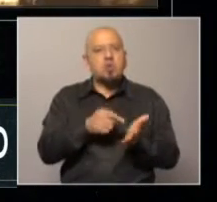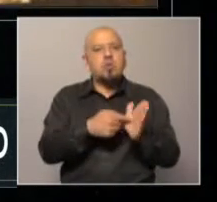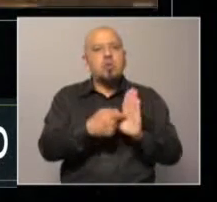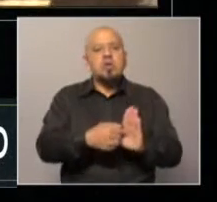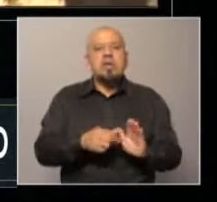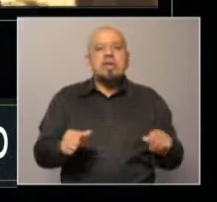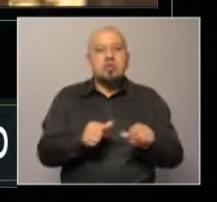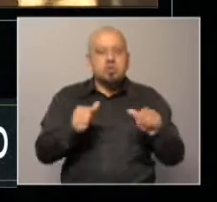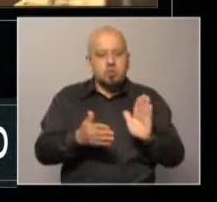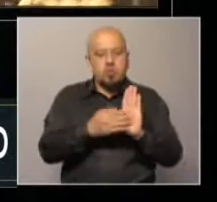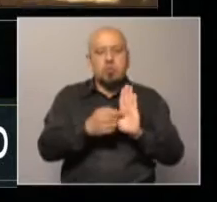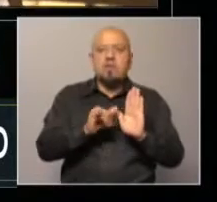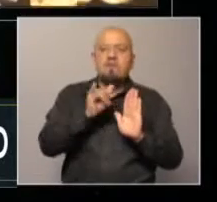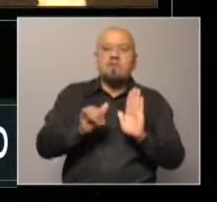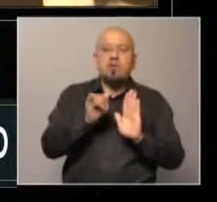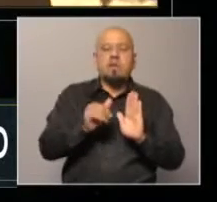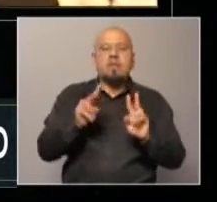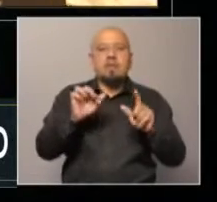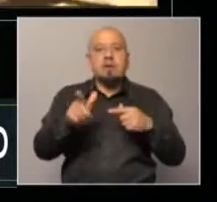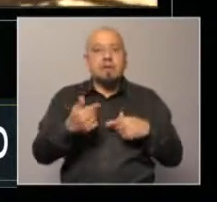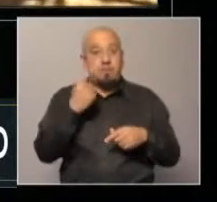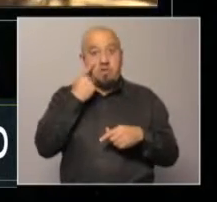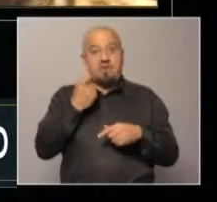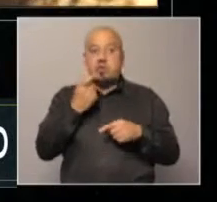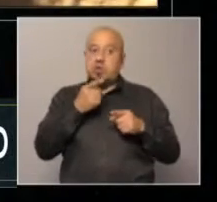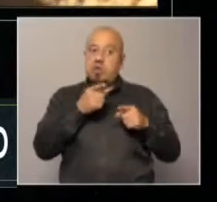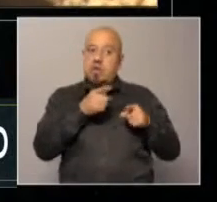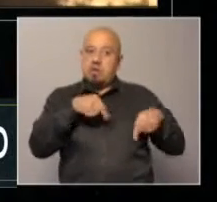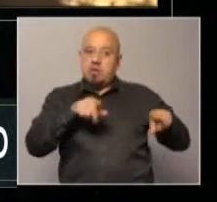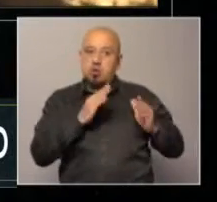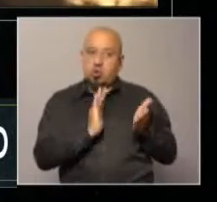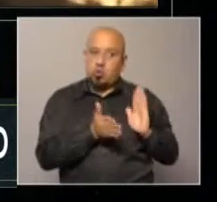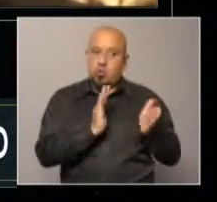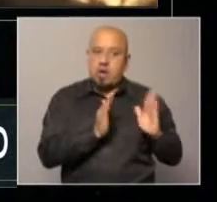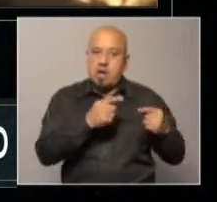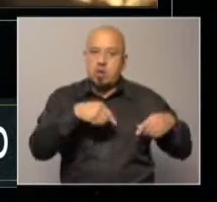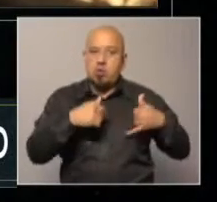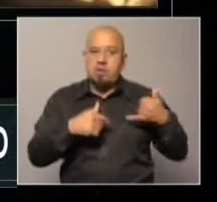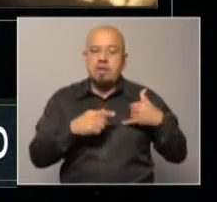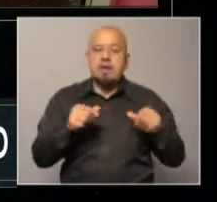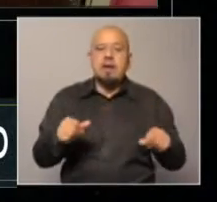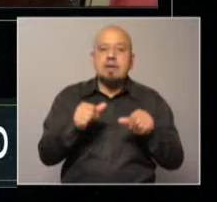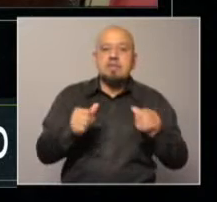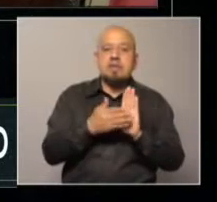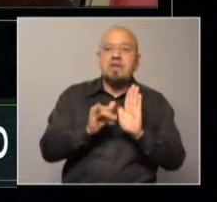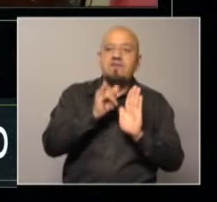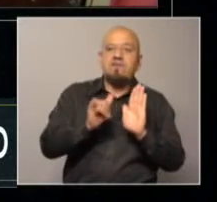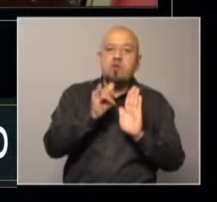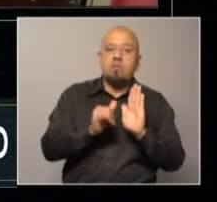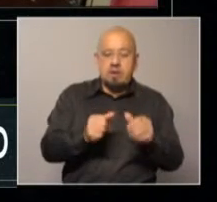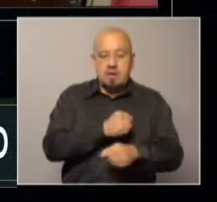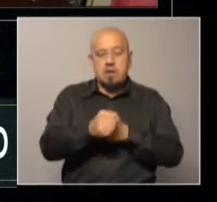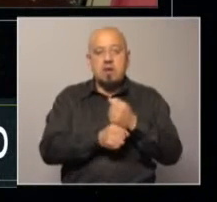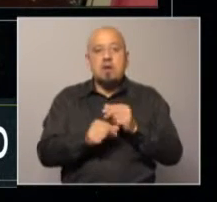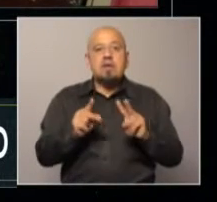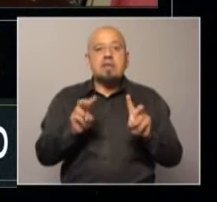el Mecanismo de Prevención de la Tortura, que es parte de la Institución de Derechos Humanos, hace informes anuales y uno de los capítulos tiene que ver